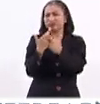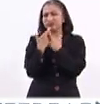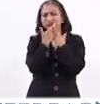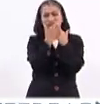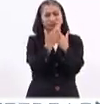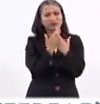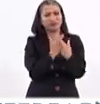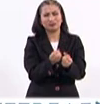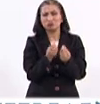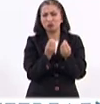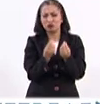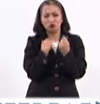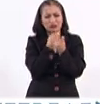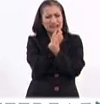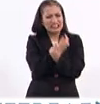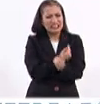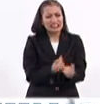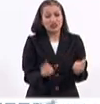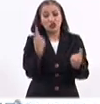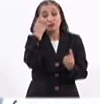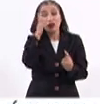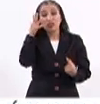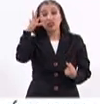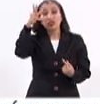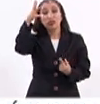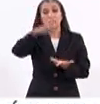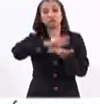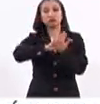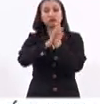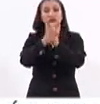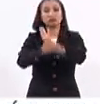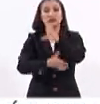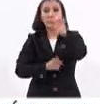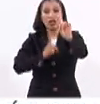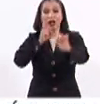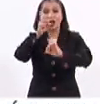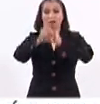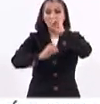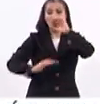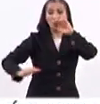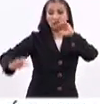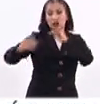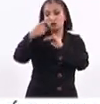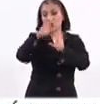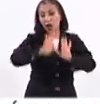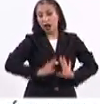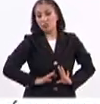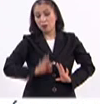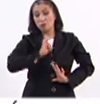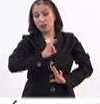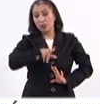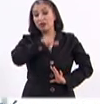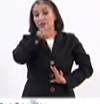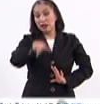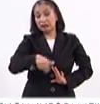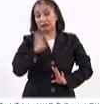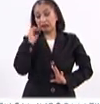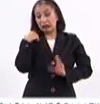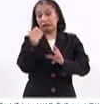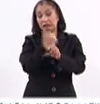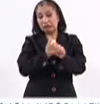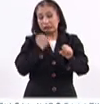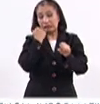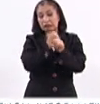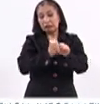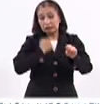banco, una cantera importante de niños con determinadas características que posteriormente, si le damos